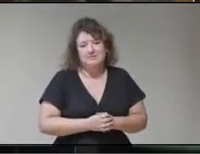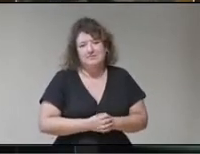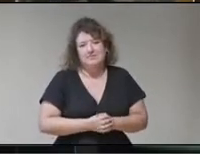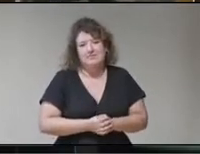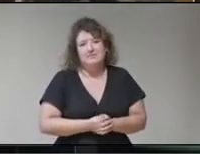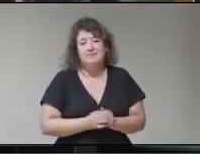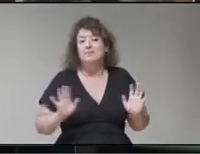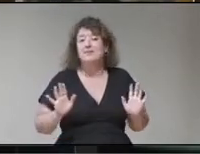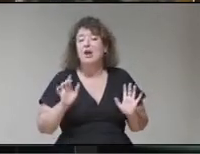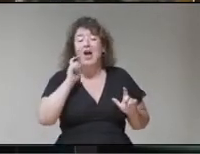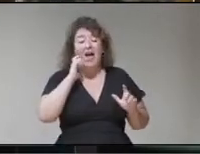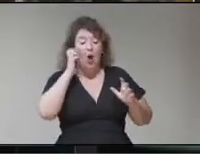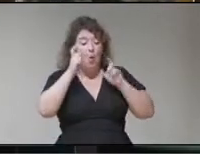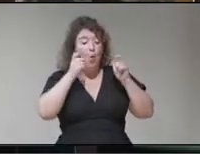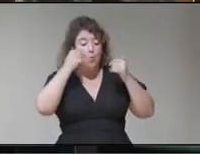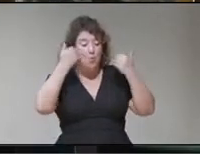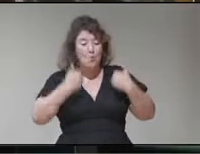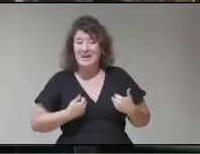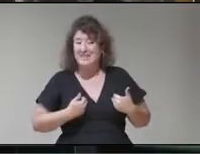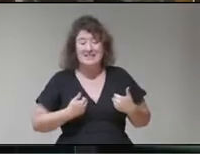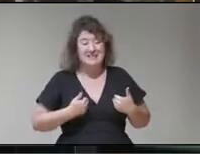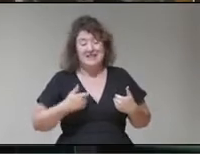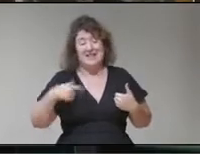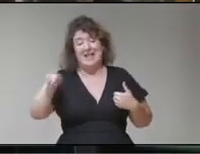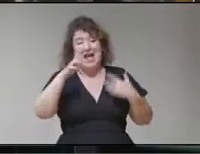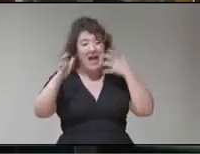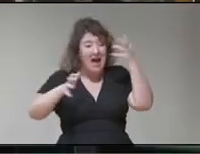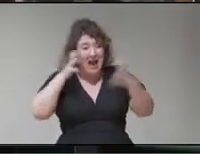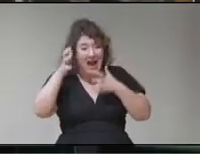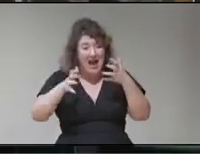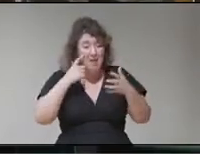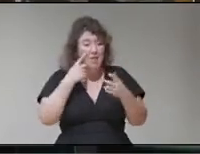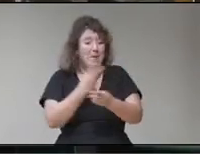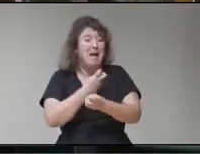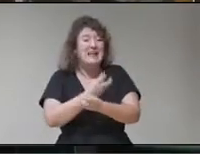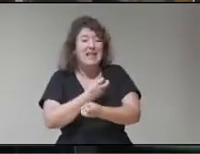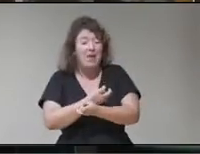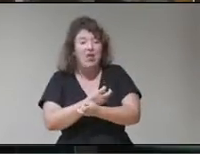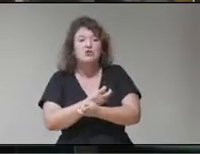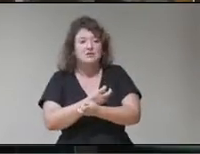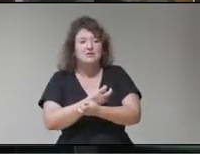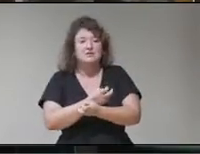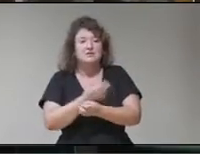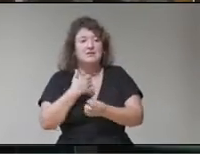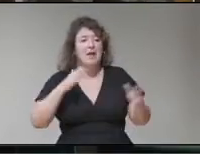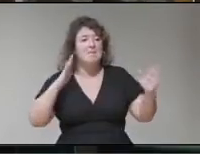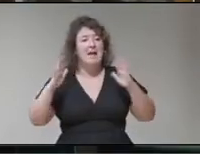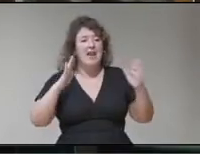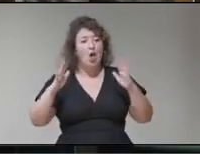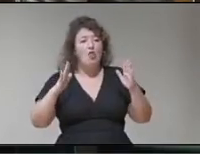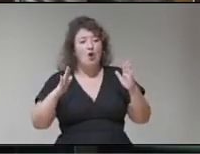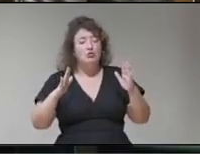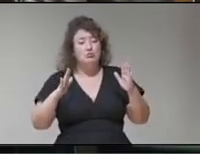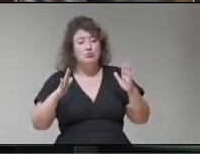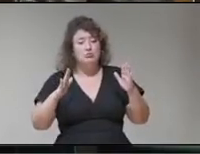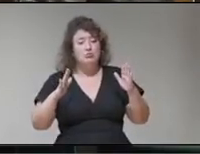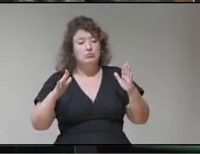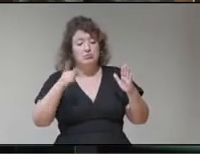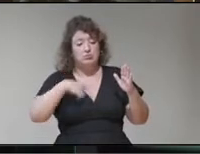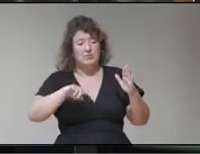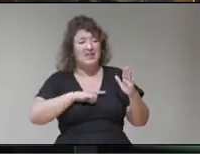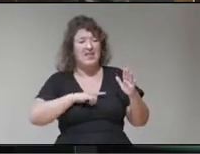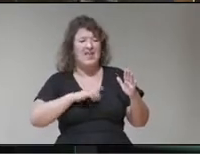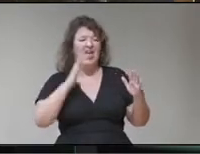la especie humana es una de las poquísimas especies de vertebrados que se ha librado de los periodos de celo. Como no tenemos periodos de